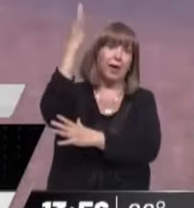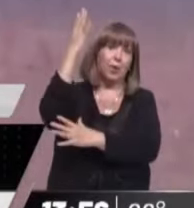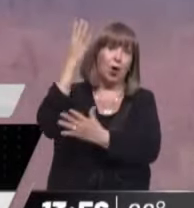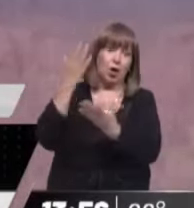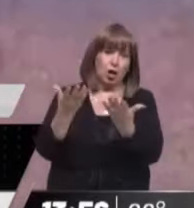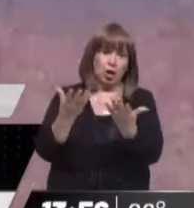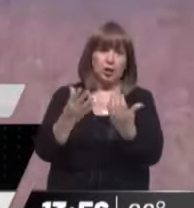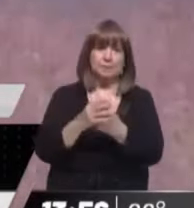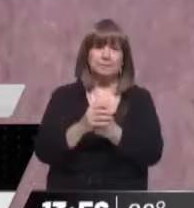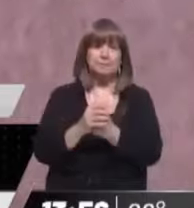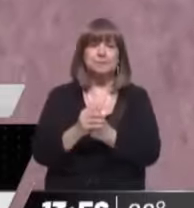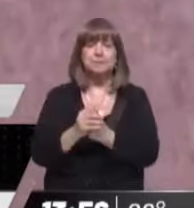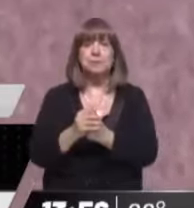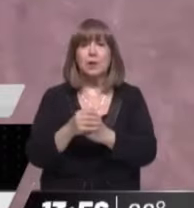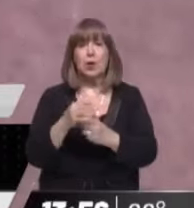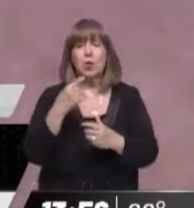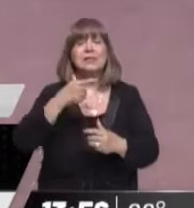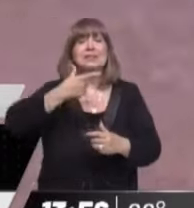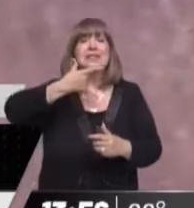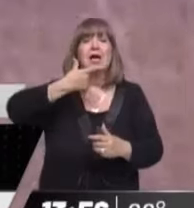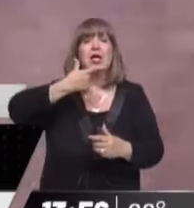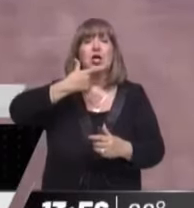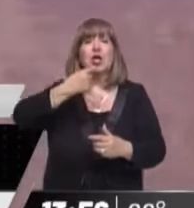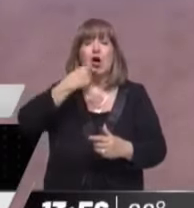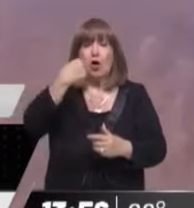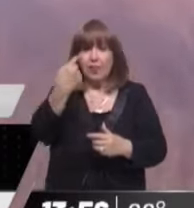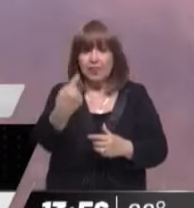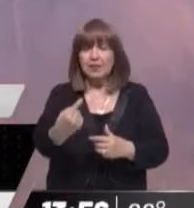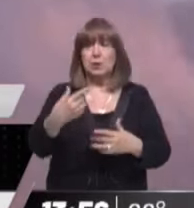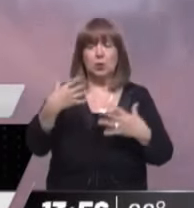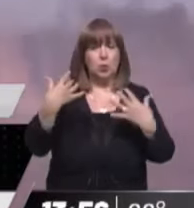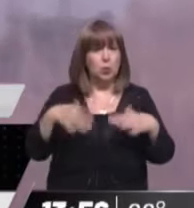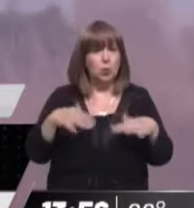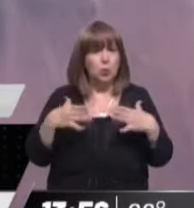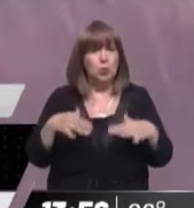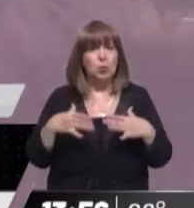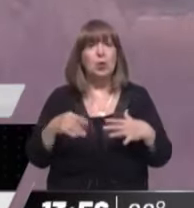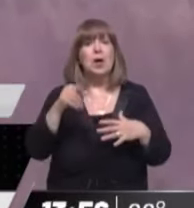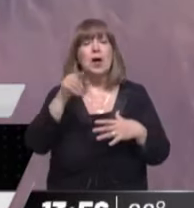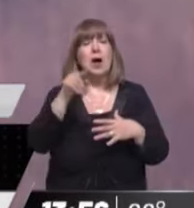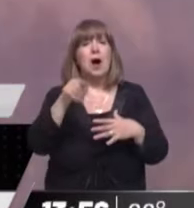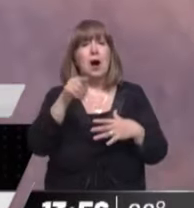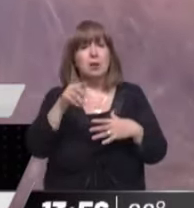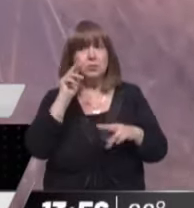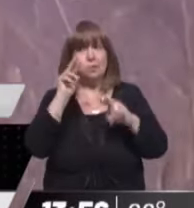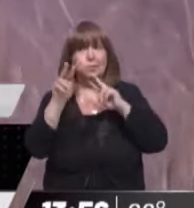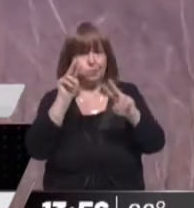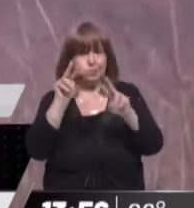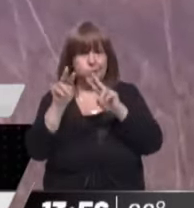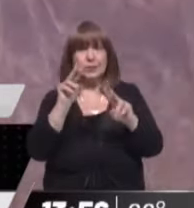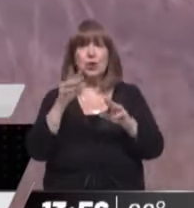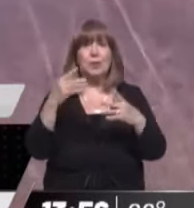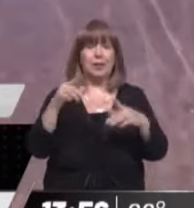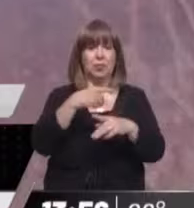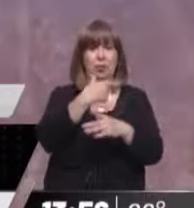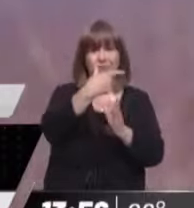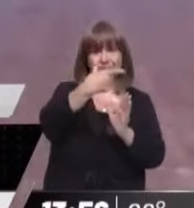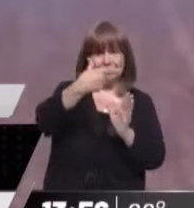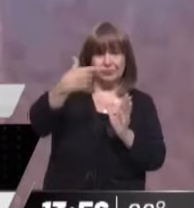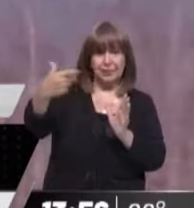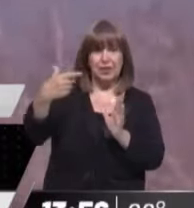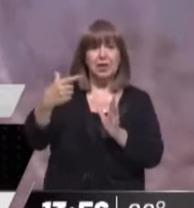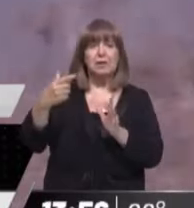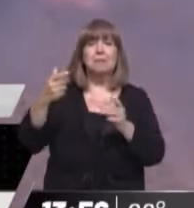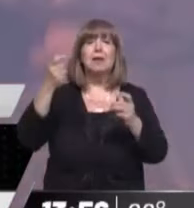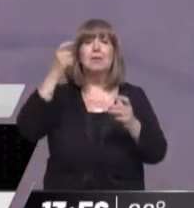¿Cómo, Sergio? No, te estaba contando, estábamos acá hablando y siguiendo las imágenes, principalmente con el tema de los